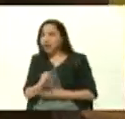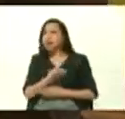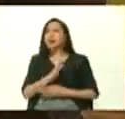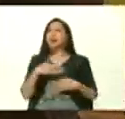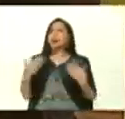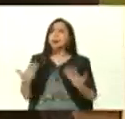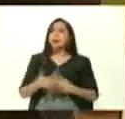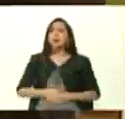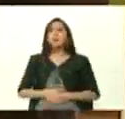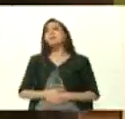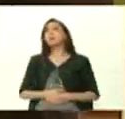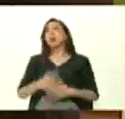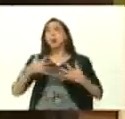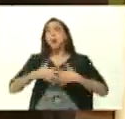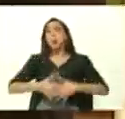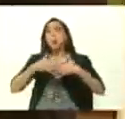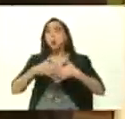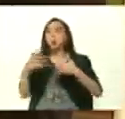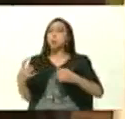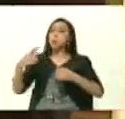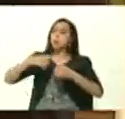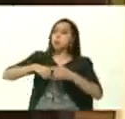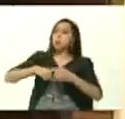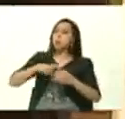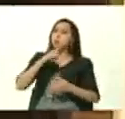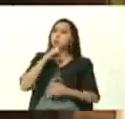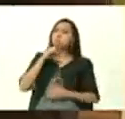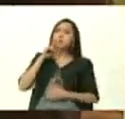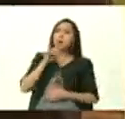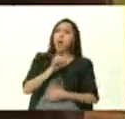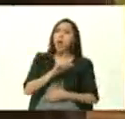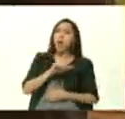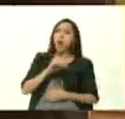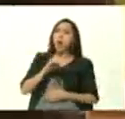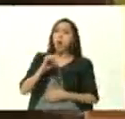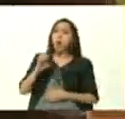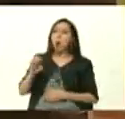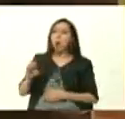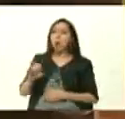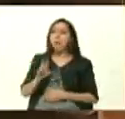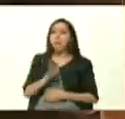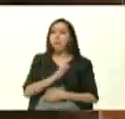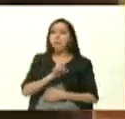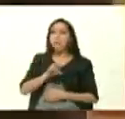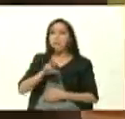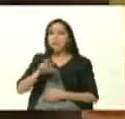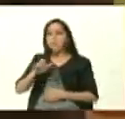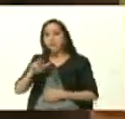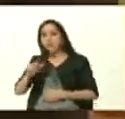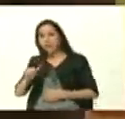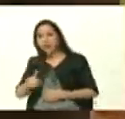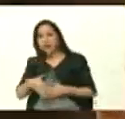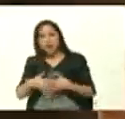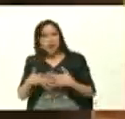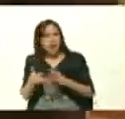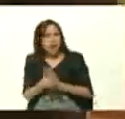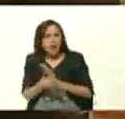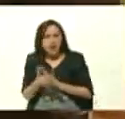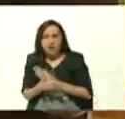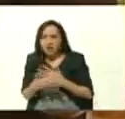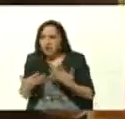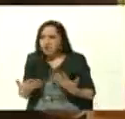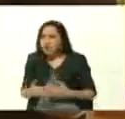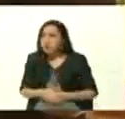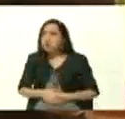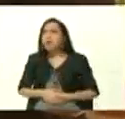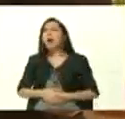es una empresa adscrita a mi tierra de alimentación. ¿De dónde viene ese nombre, Aloe Vera? Aloe Vera viene del nombre Aloe Barbadensis Miller, que es la